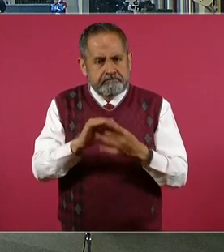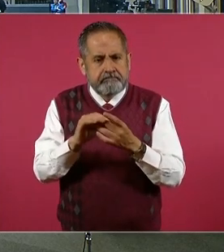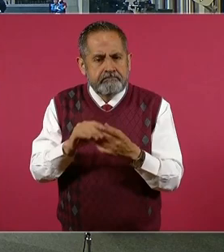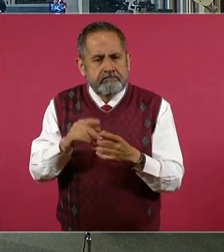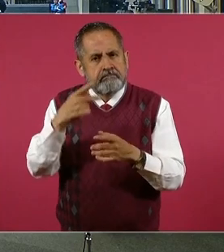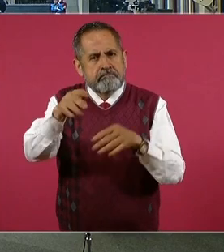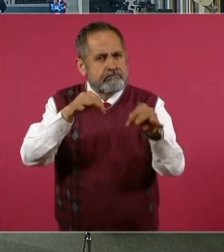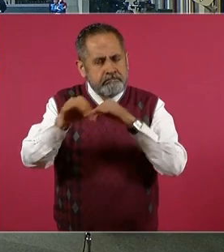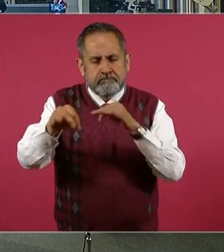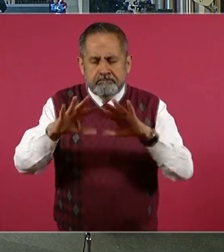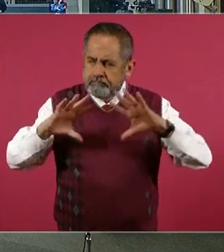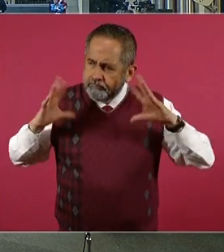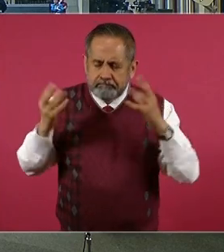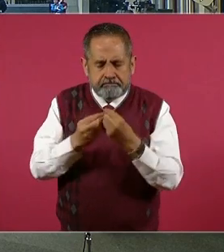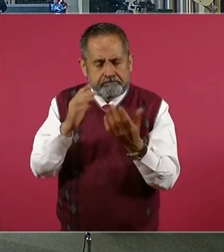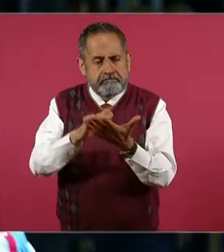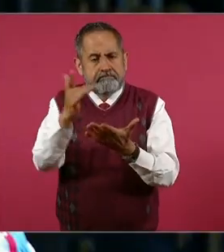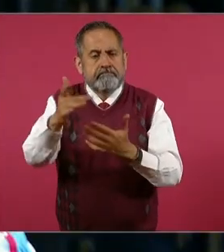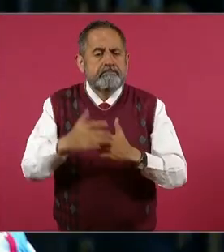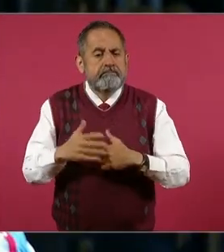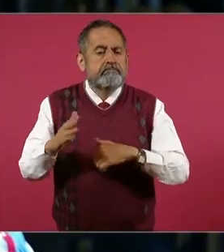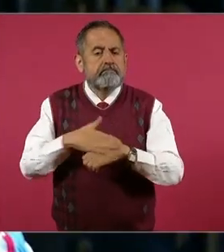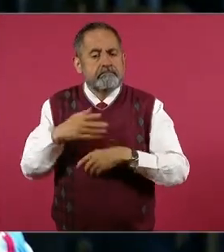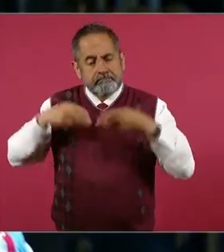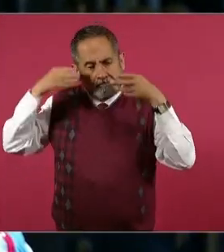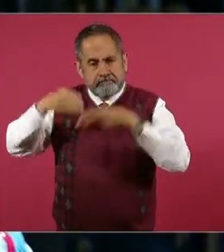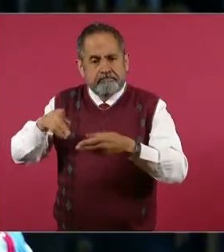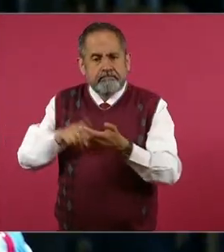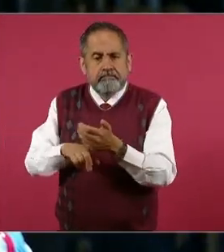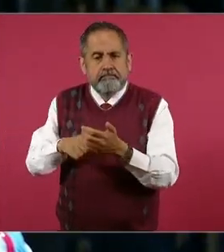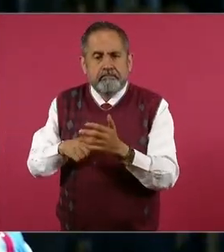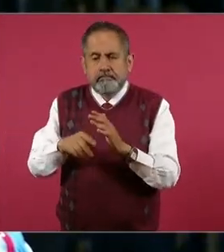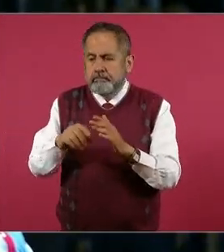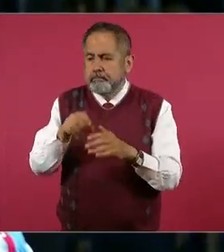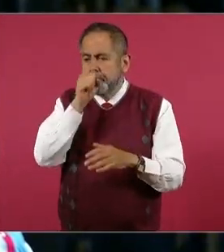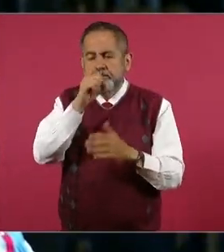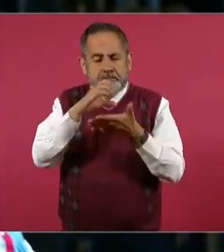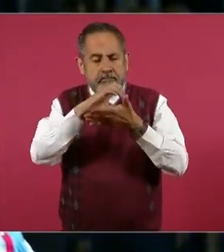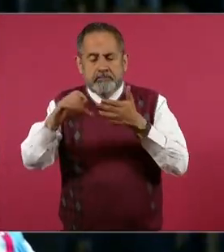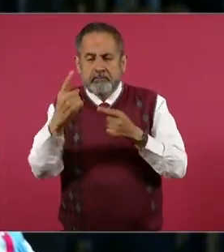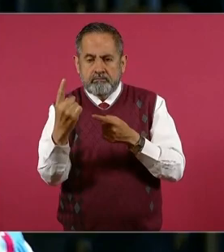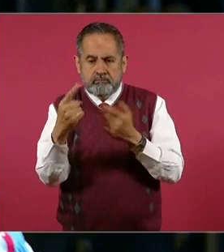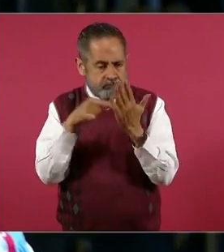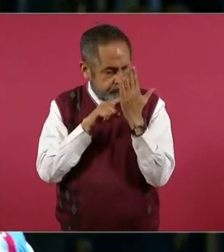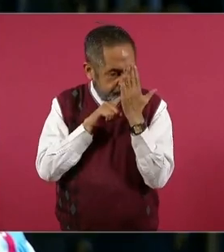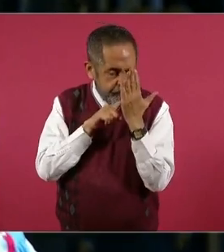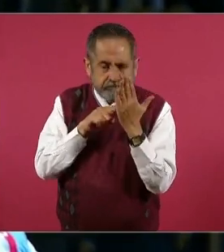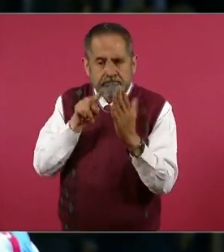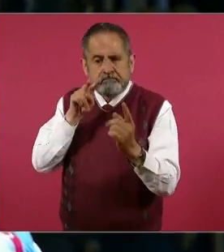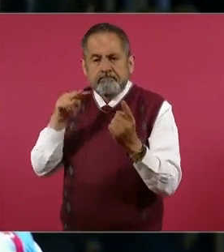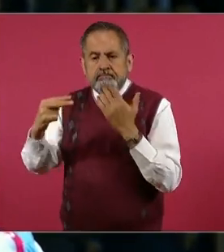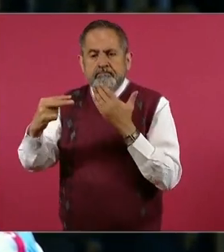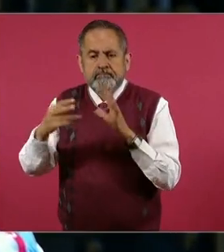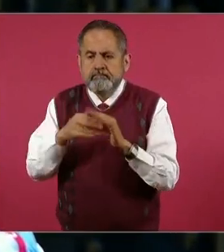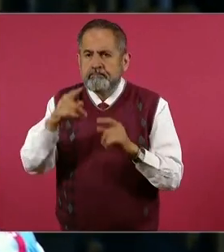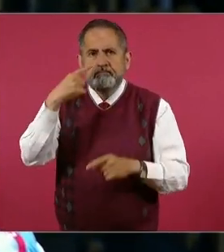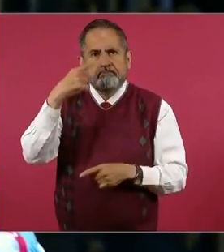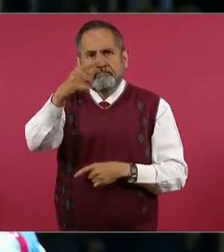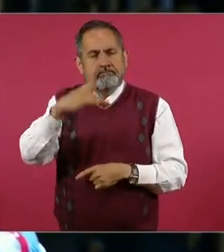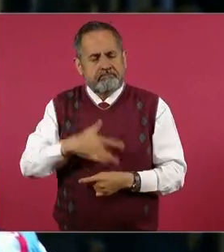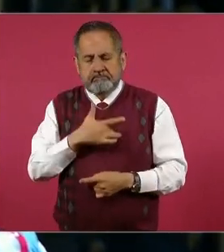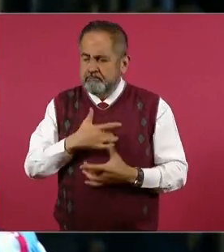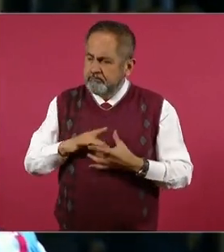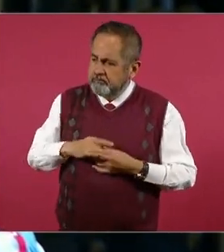su obra. Gracias. En especial quiero enfocarme en el capítulo 1, donde usted nos brinda una perspectiva profundamente humana